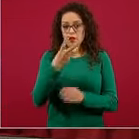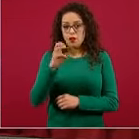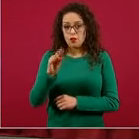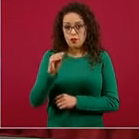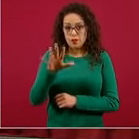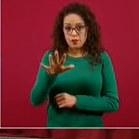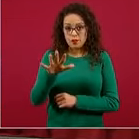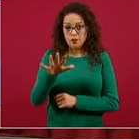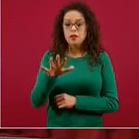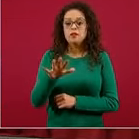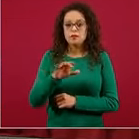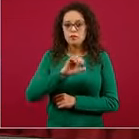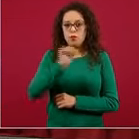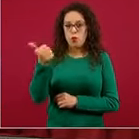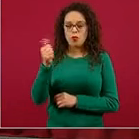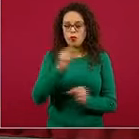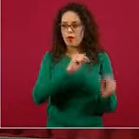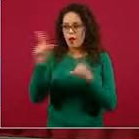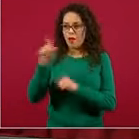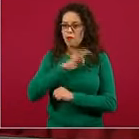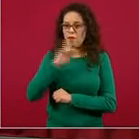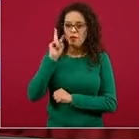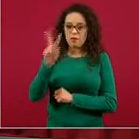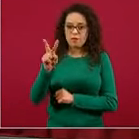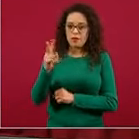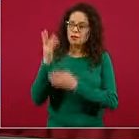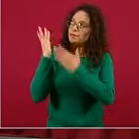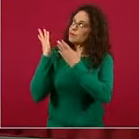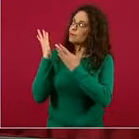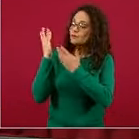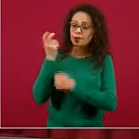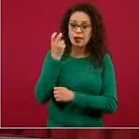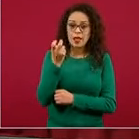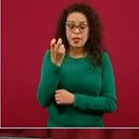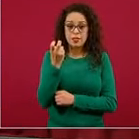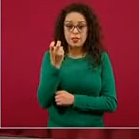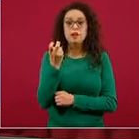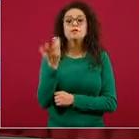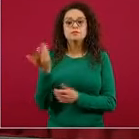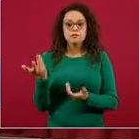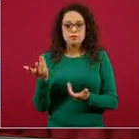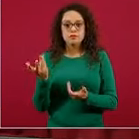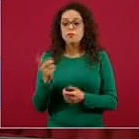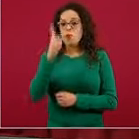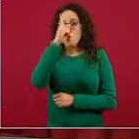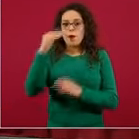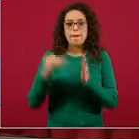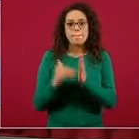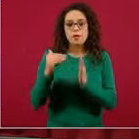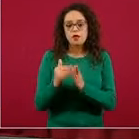1.168.395, si vemos la siguiente diapositiva, aquí nuestros casos estimados llegan a